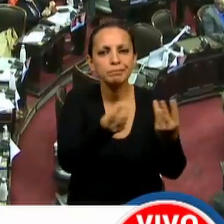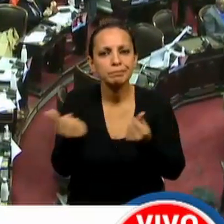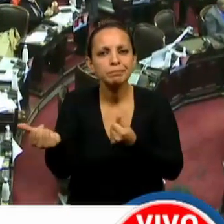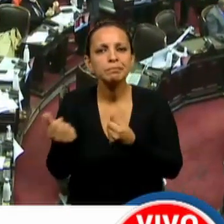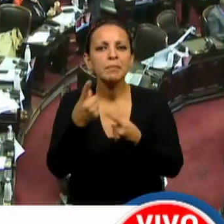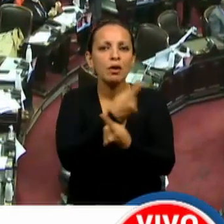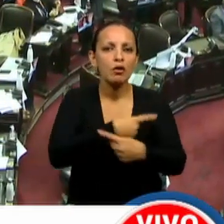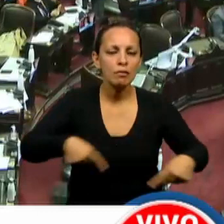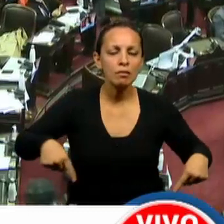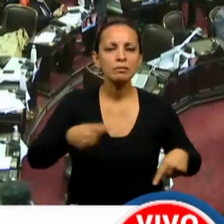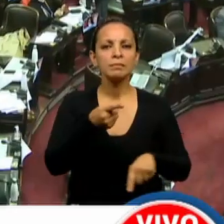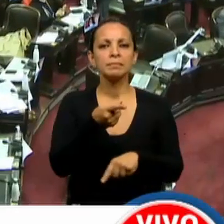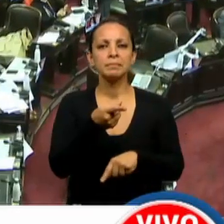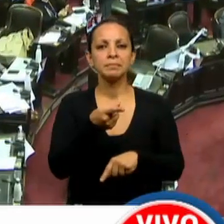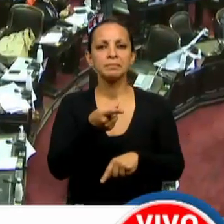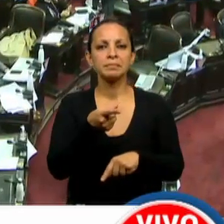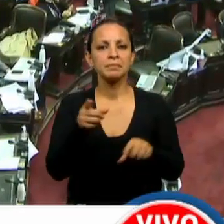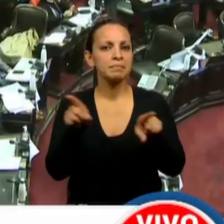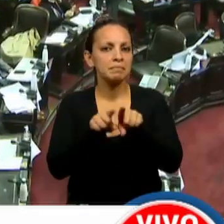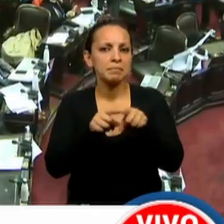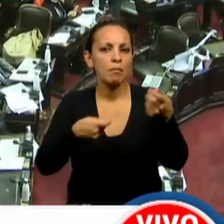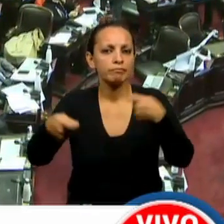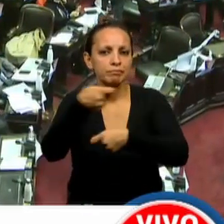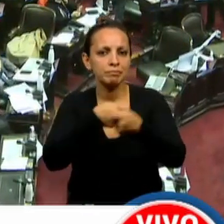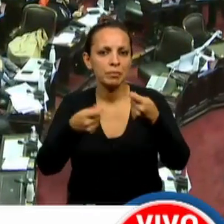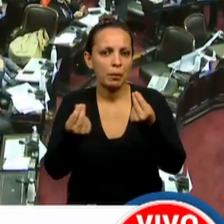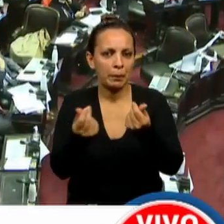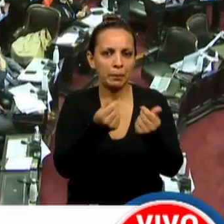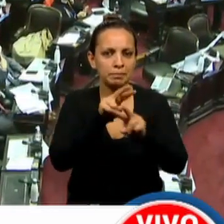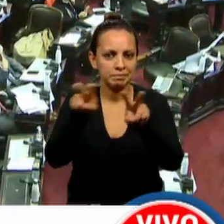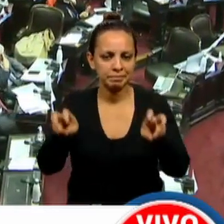los insumos como al mercado financiero.